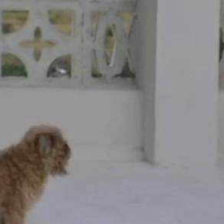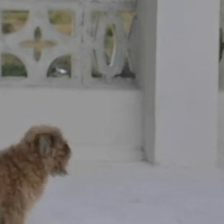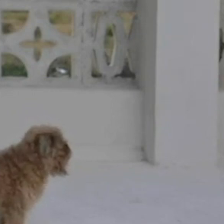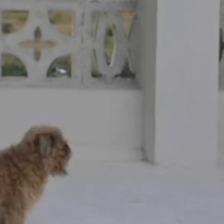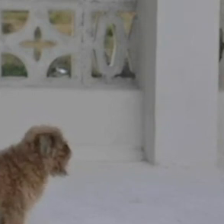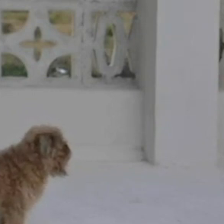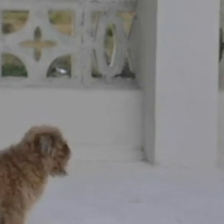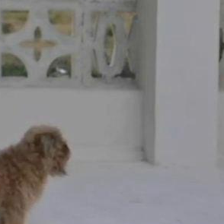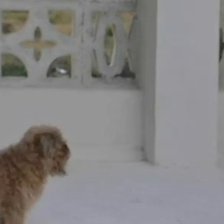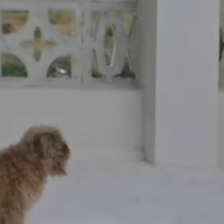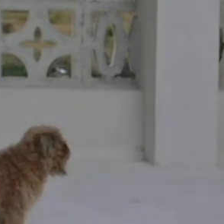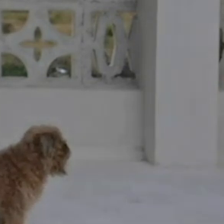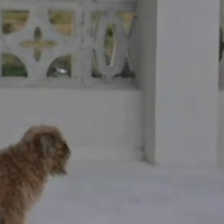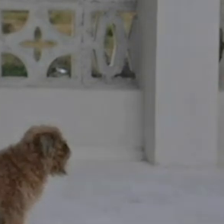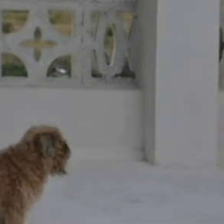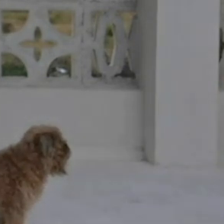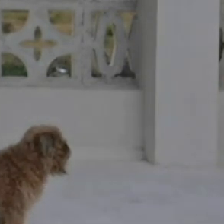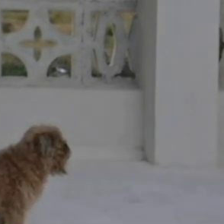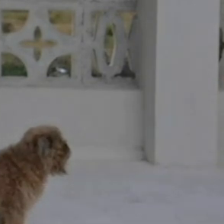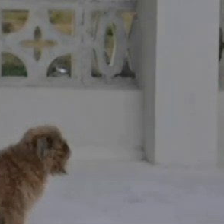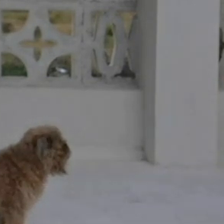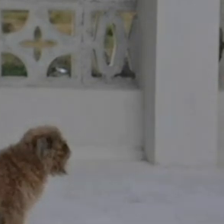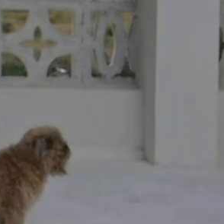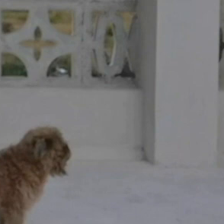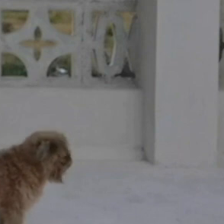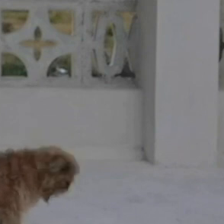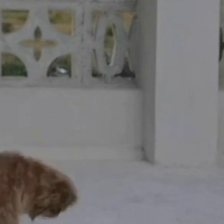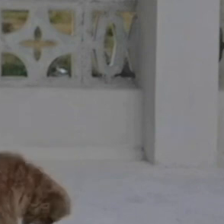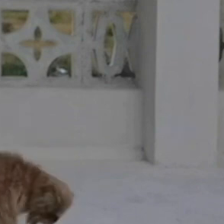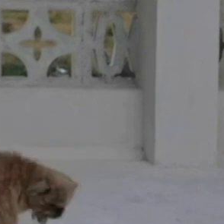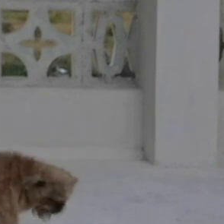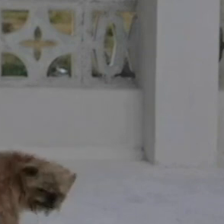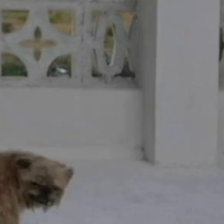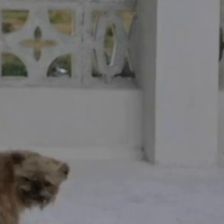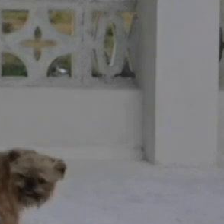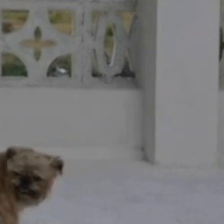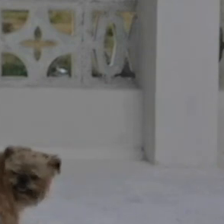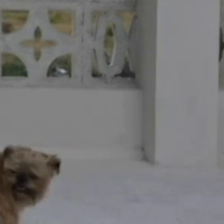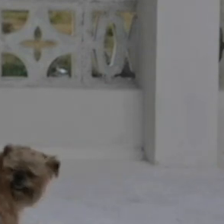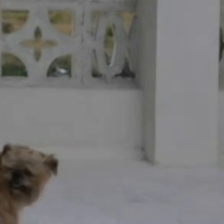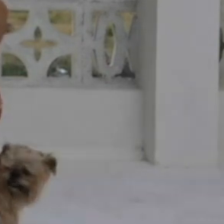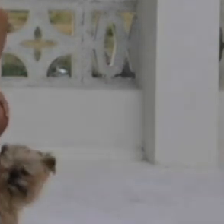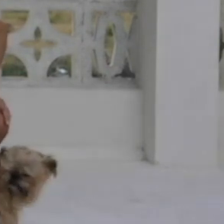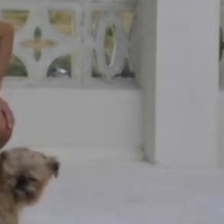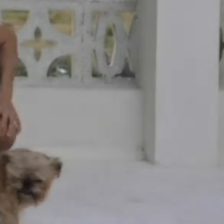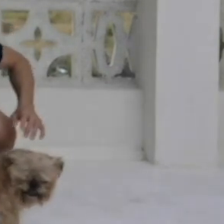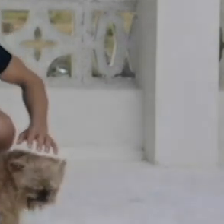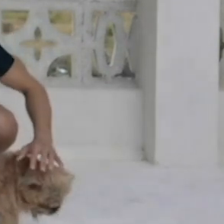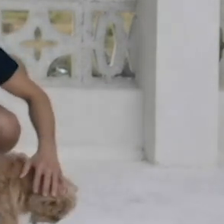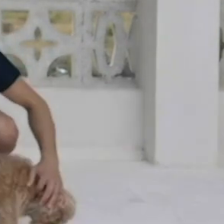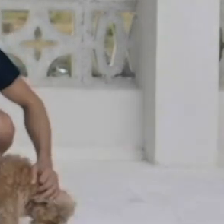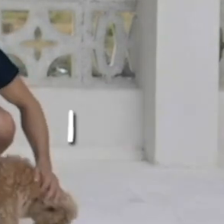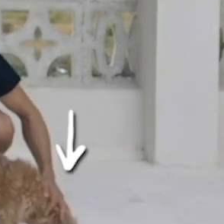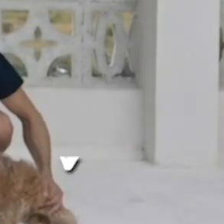5, 6, 7, 8. Hacia el otro lado.